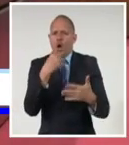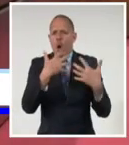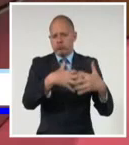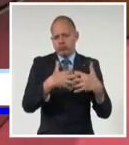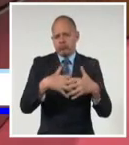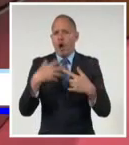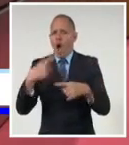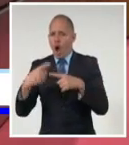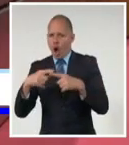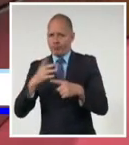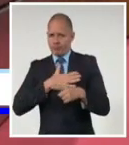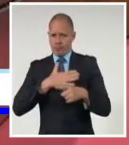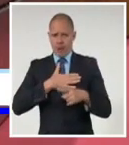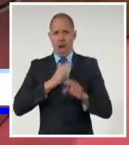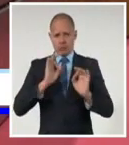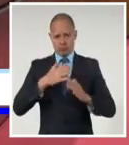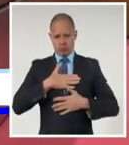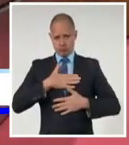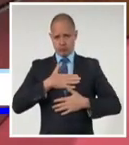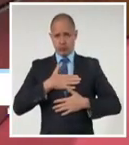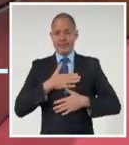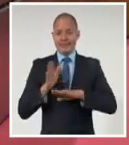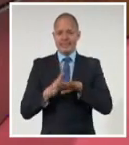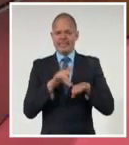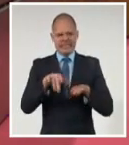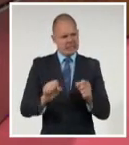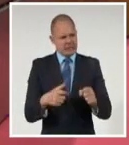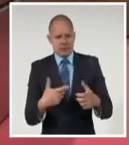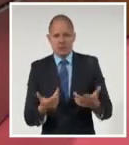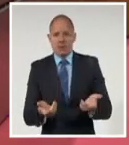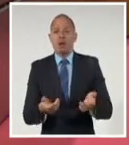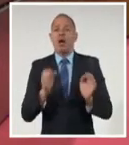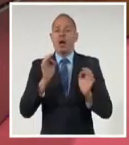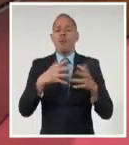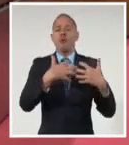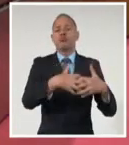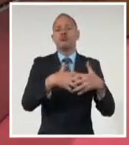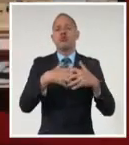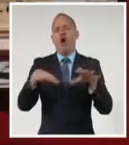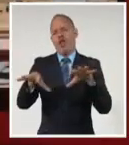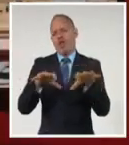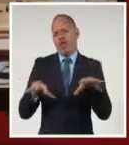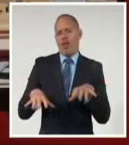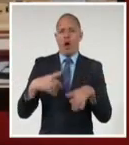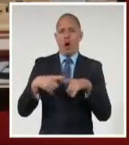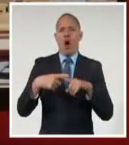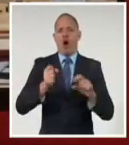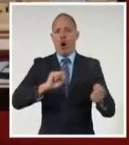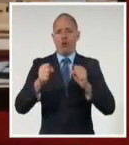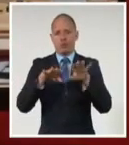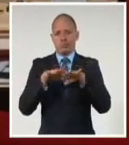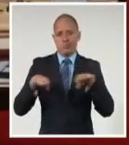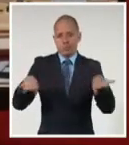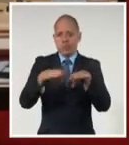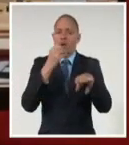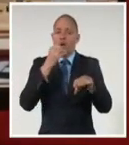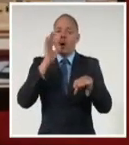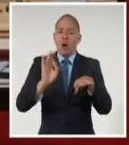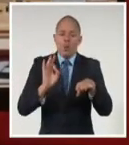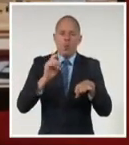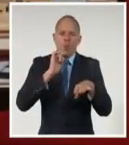nutricional. La propuesta regula la organización de los sistemas alimentarios locales y sostenibles que articulan de forma